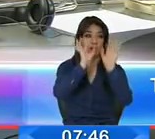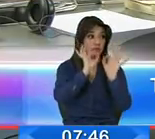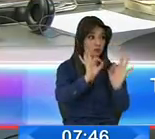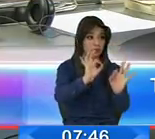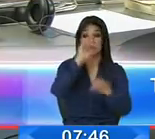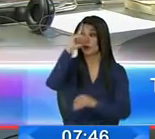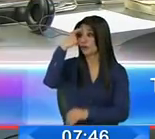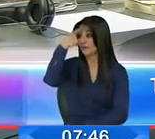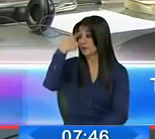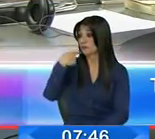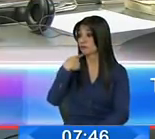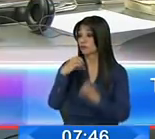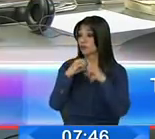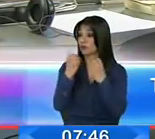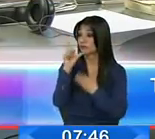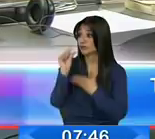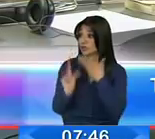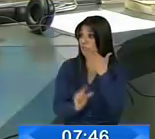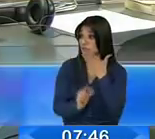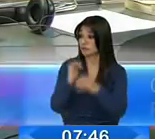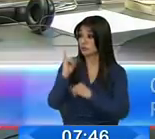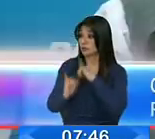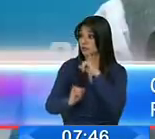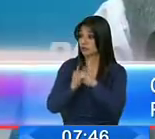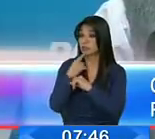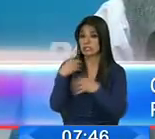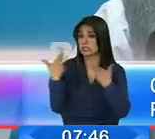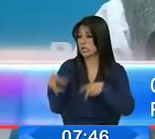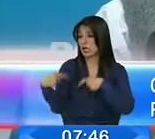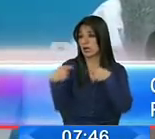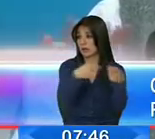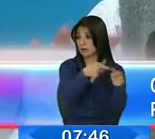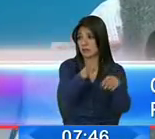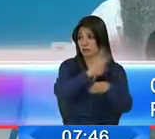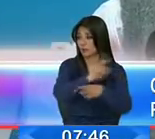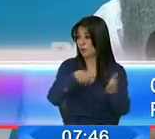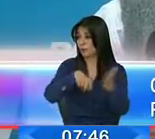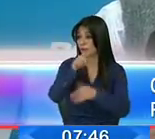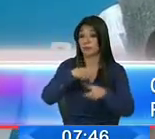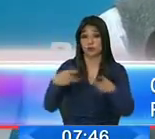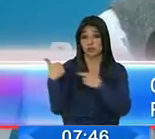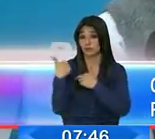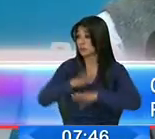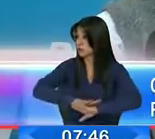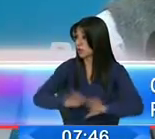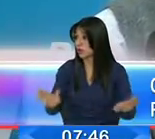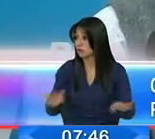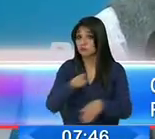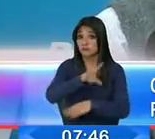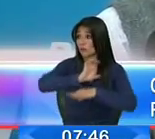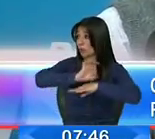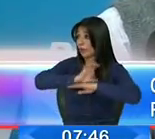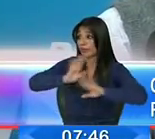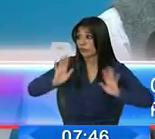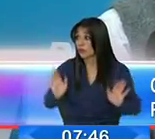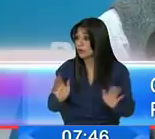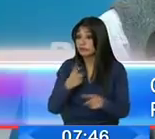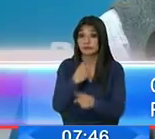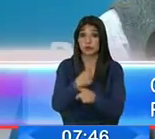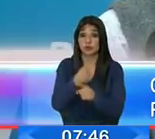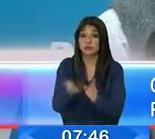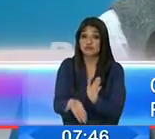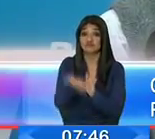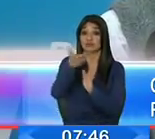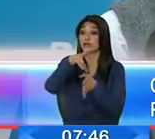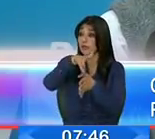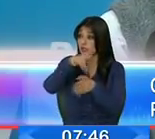le dice al Fondo Monetario, envié a la Asamblea no me aprobó, pero la responsabilidad es de país, y por eso el incremento del